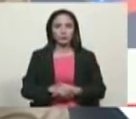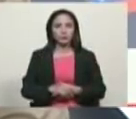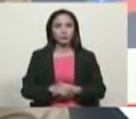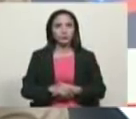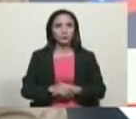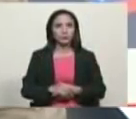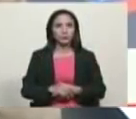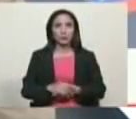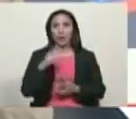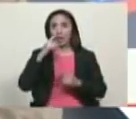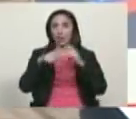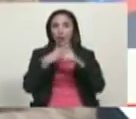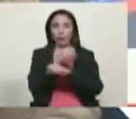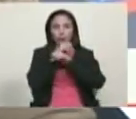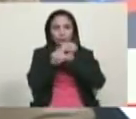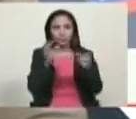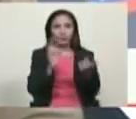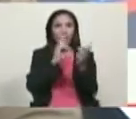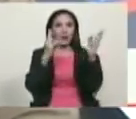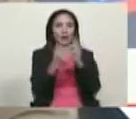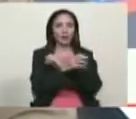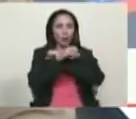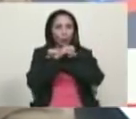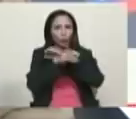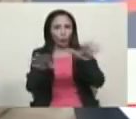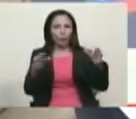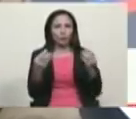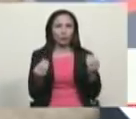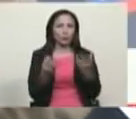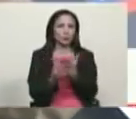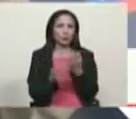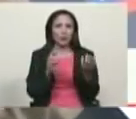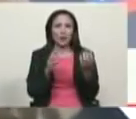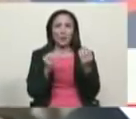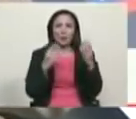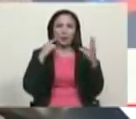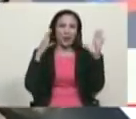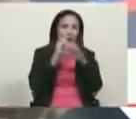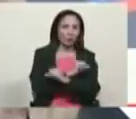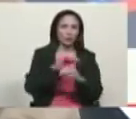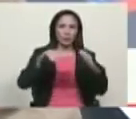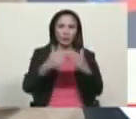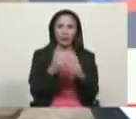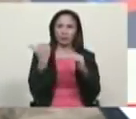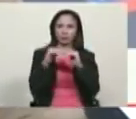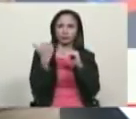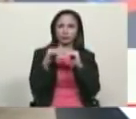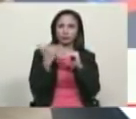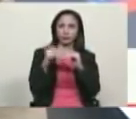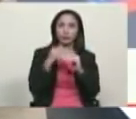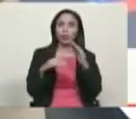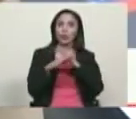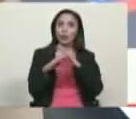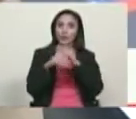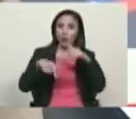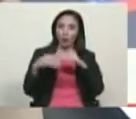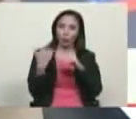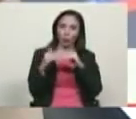Y luego las redes sociales enloquecieron. Toda la noche, la madrugada, inclusive todavía el día de